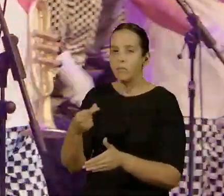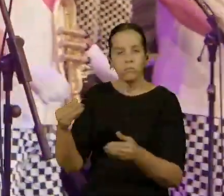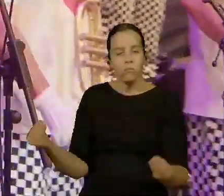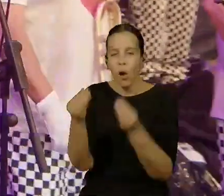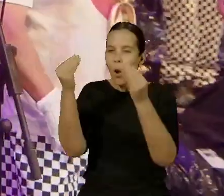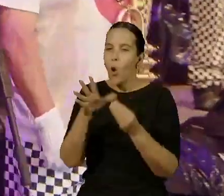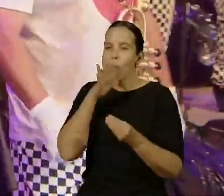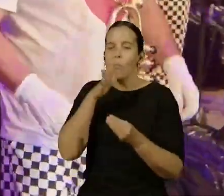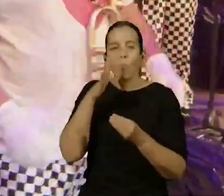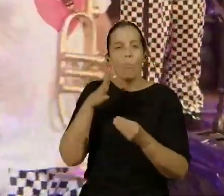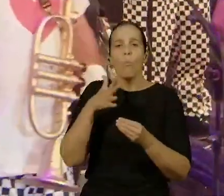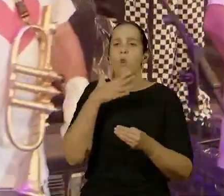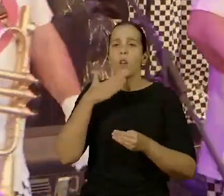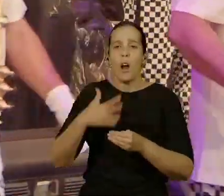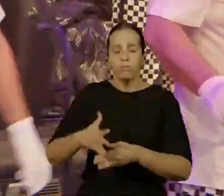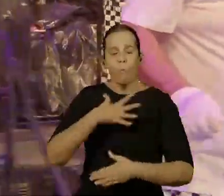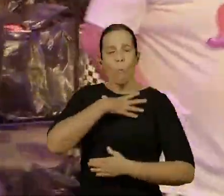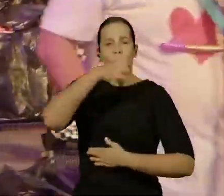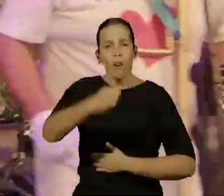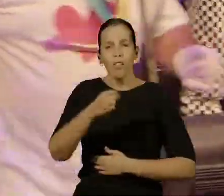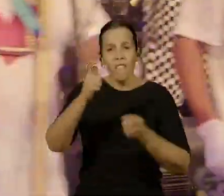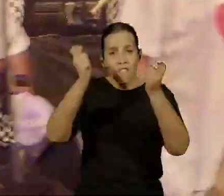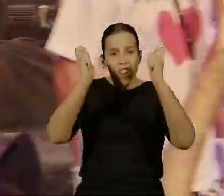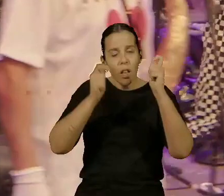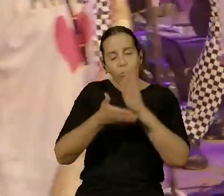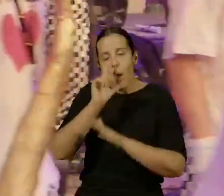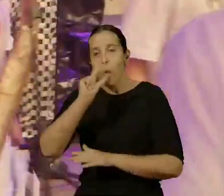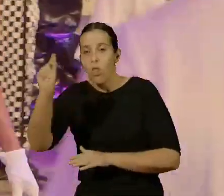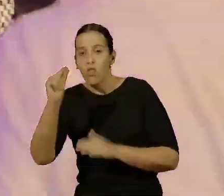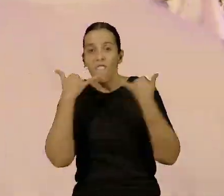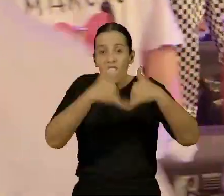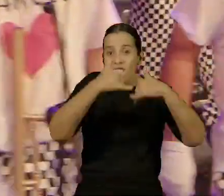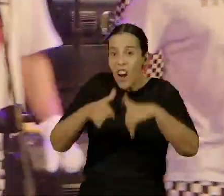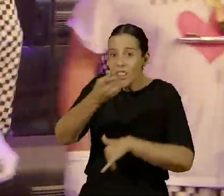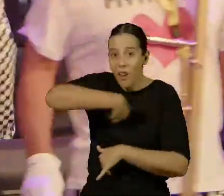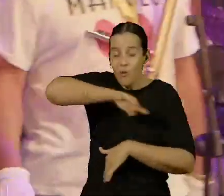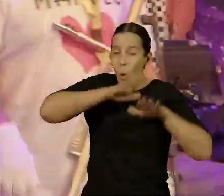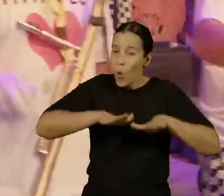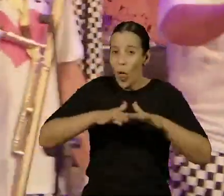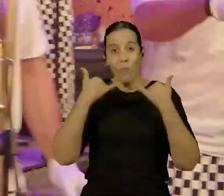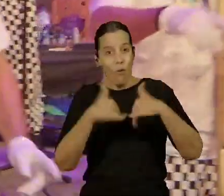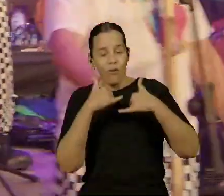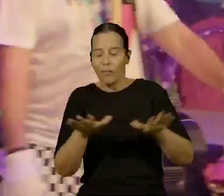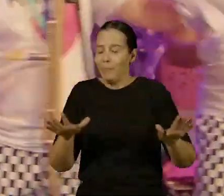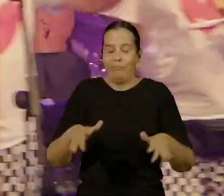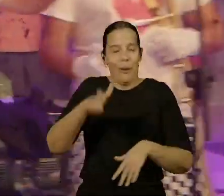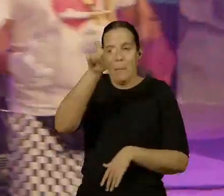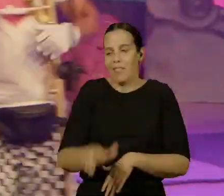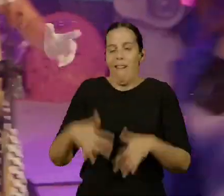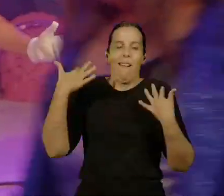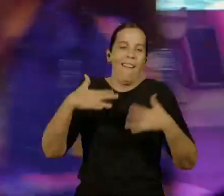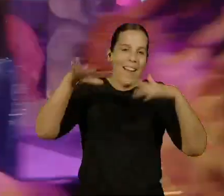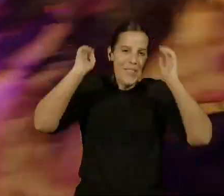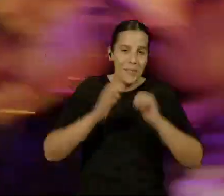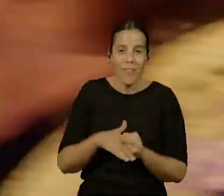Tuvo las narices de felicitarnos cuando se iba. Hizo una fiesta con los que nos quedábamos. Era un personaje, una